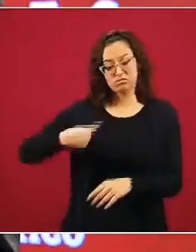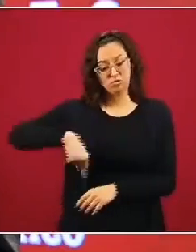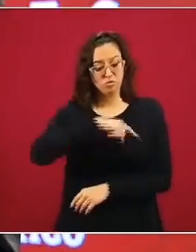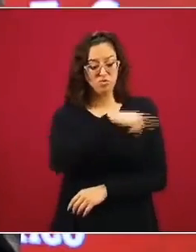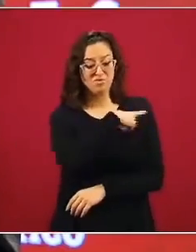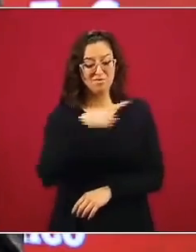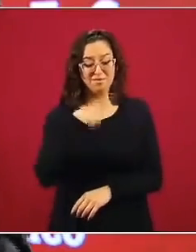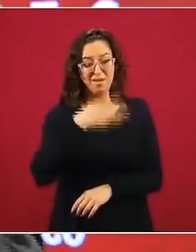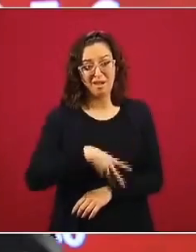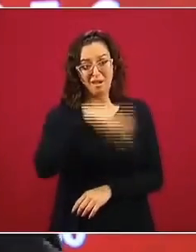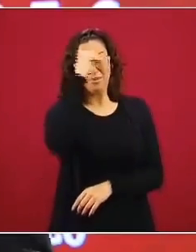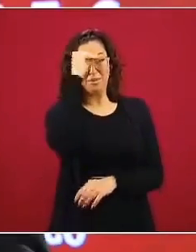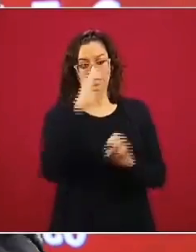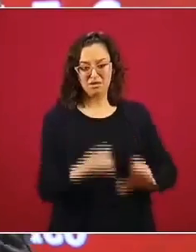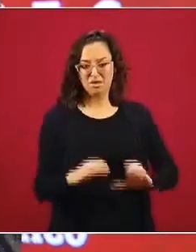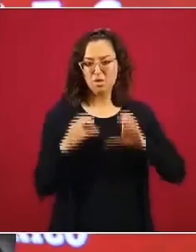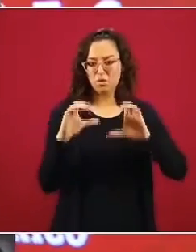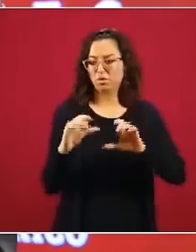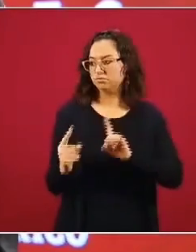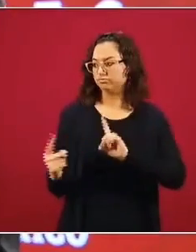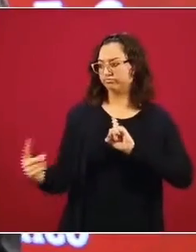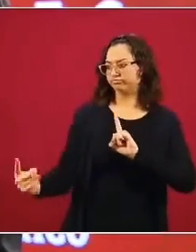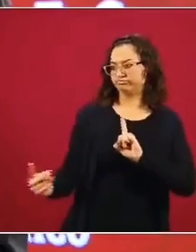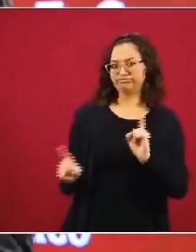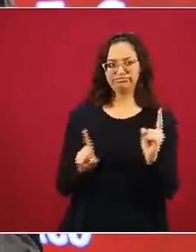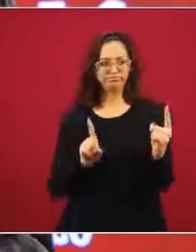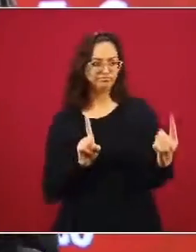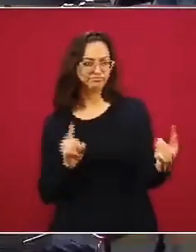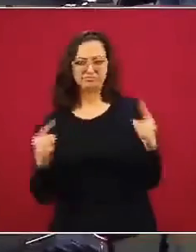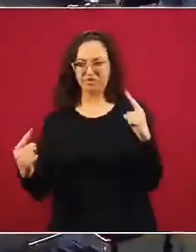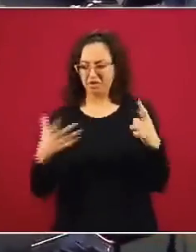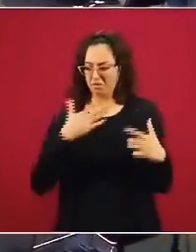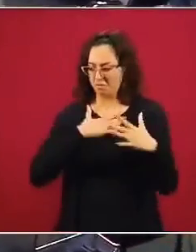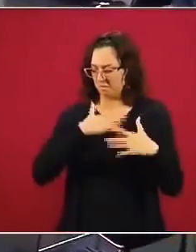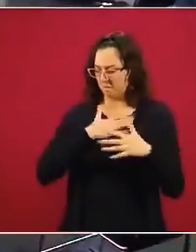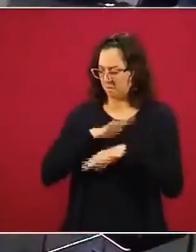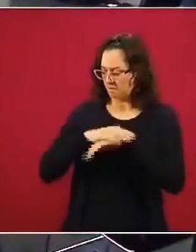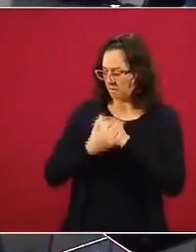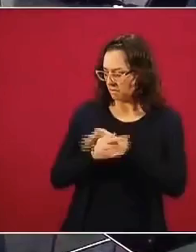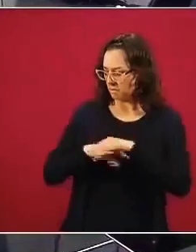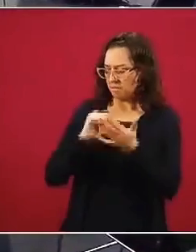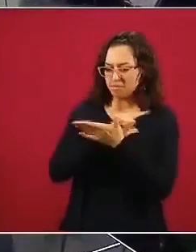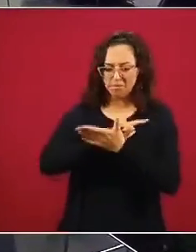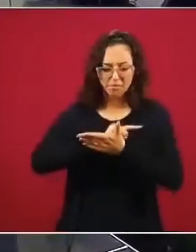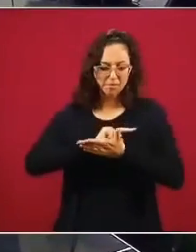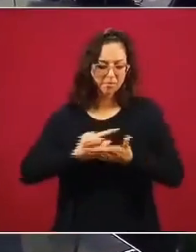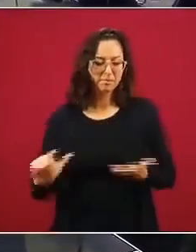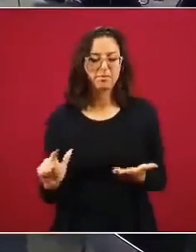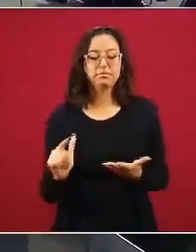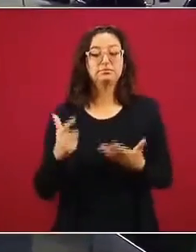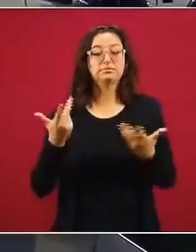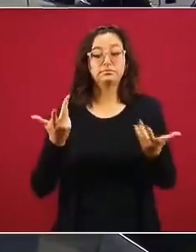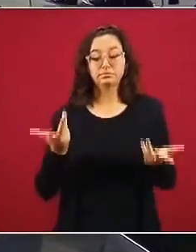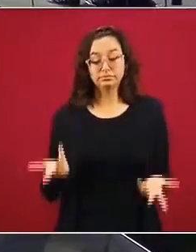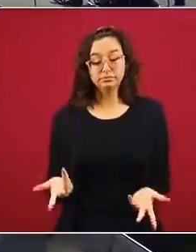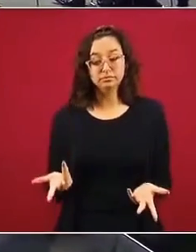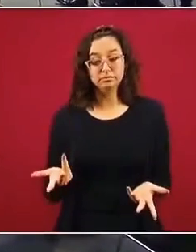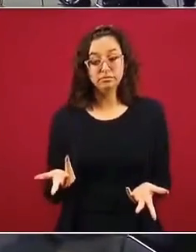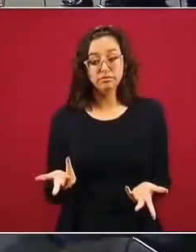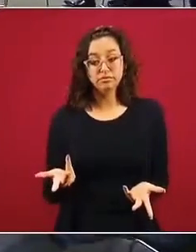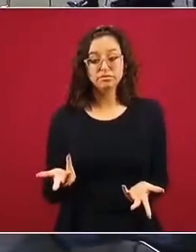cuidarnos, de la sana distancia, de la higiene personal. Entonces,